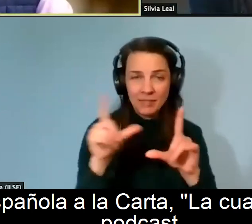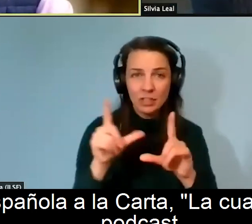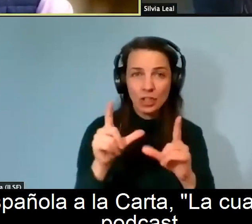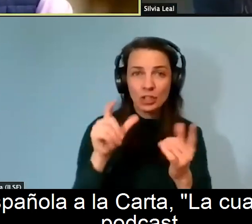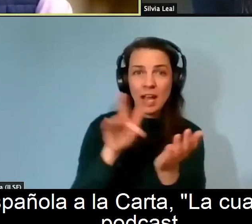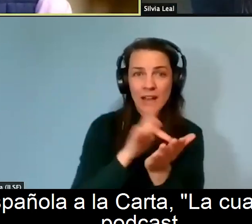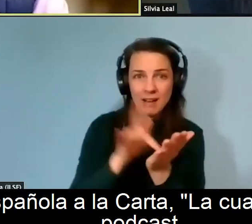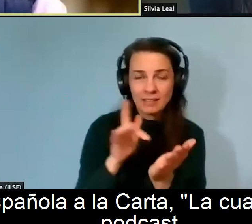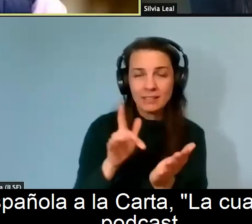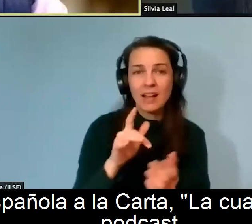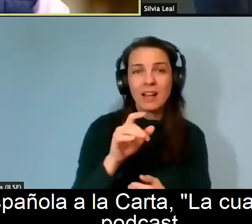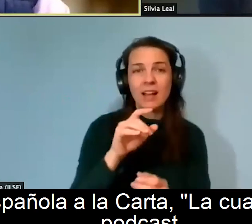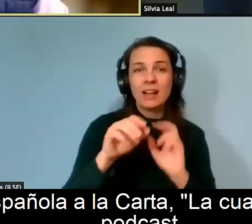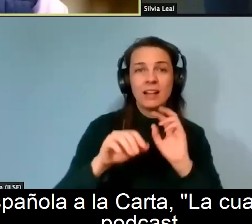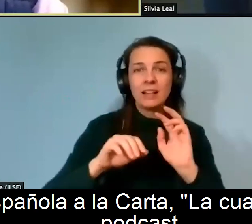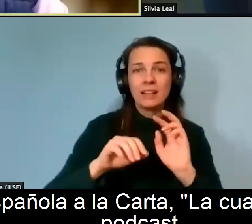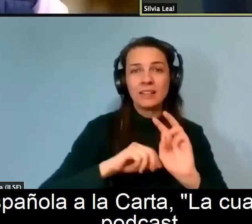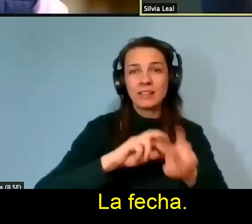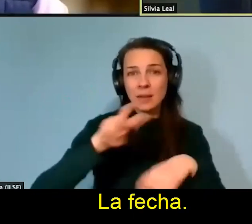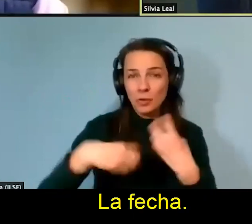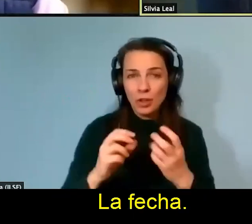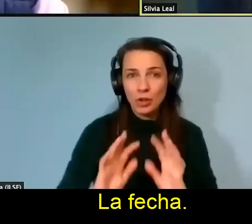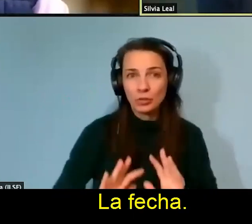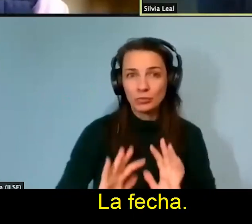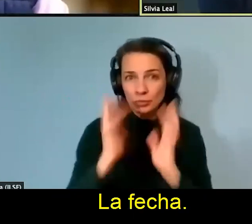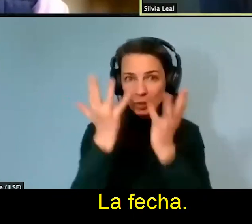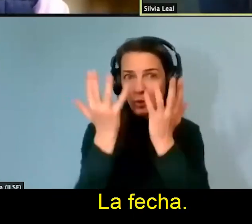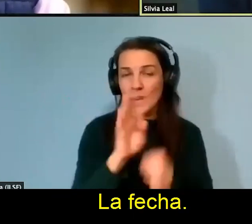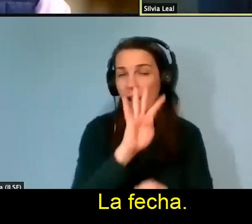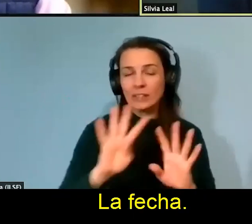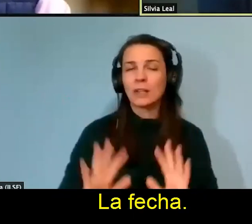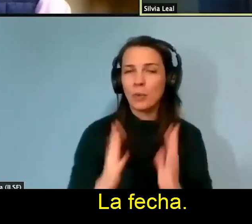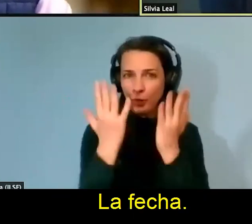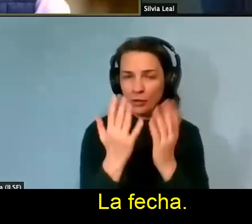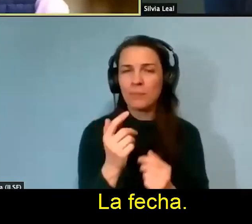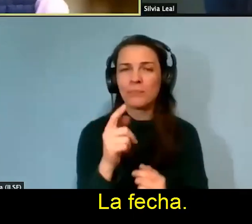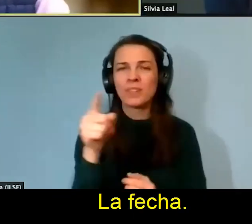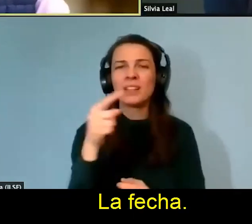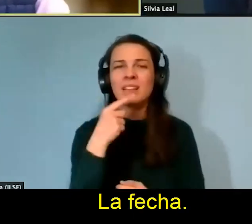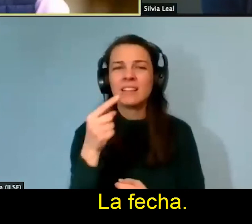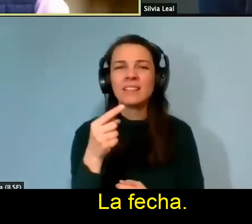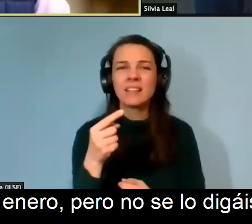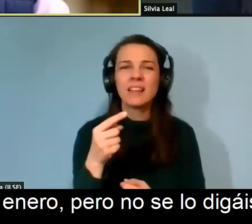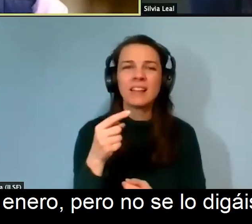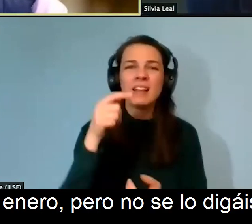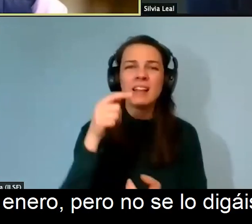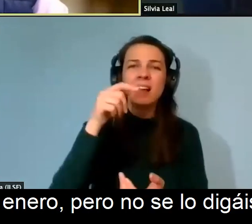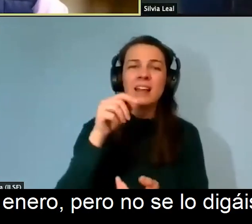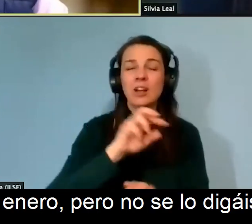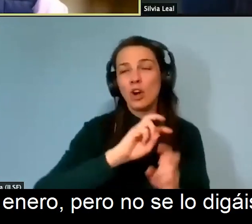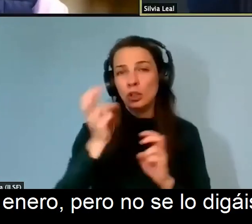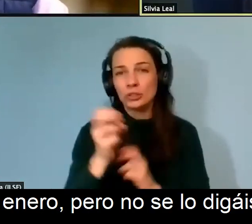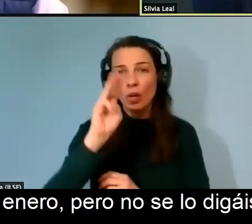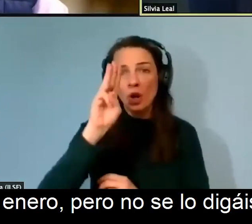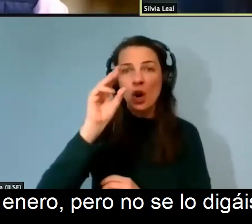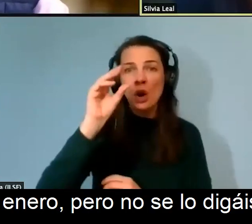los podcasts. ¿De dónde se pueden descargar? ¿Cuándo? ¿La fecha no se la ha dicho a tu marido? No lo digas a nosotros. No queremos 21